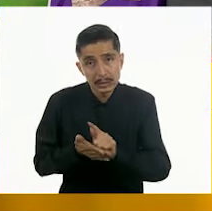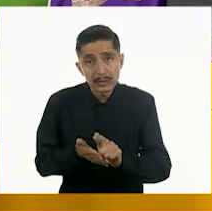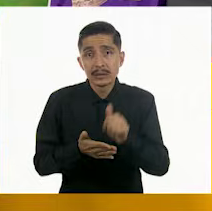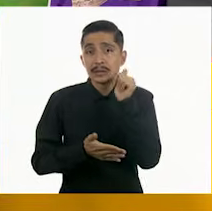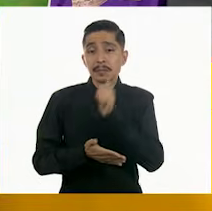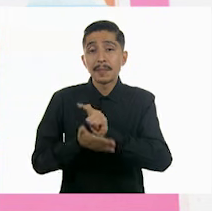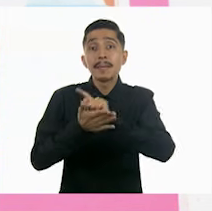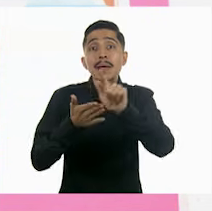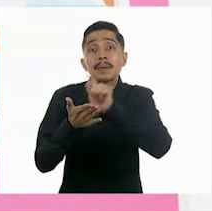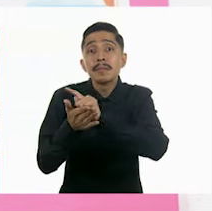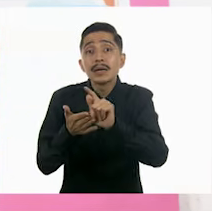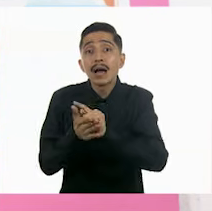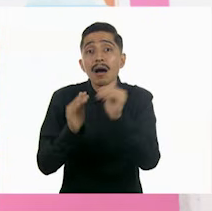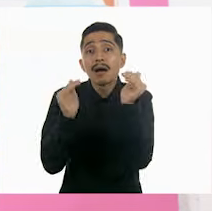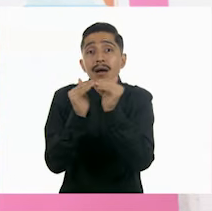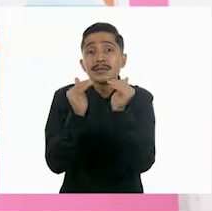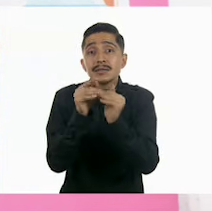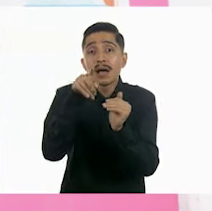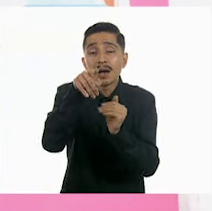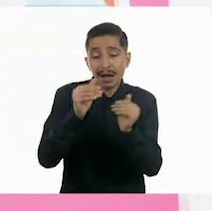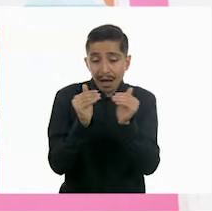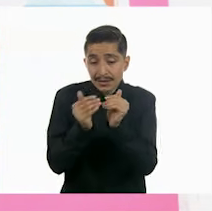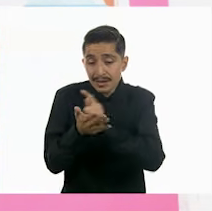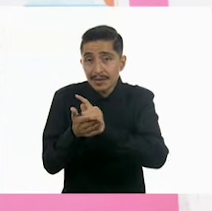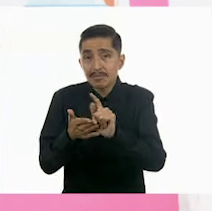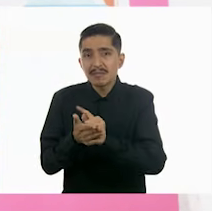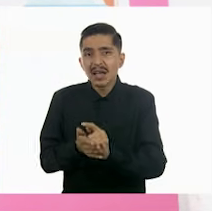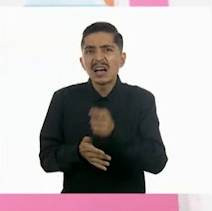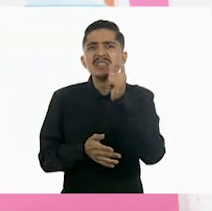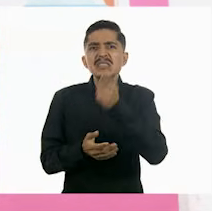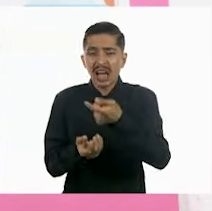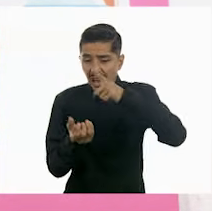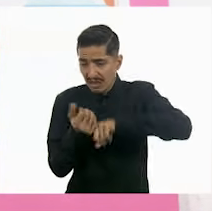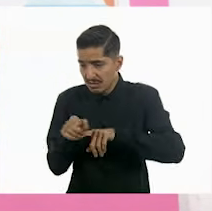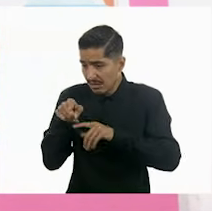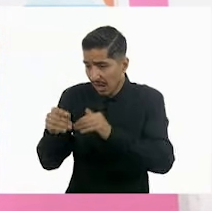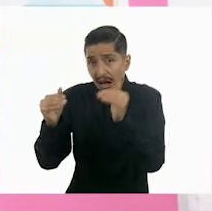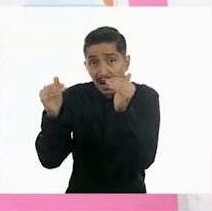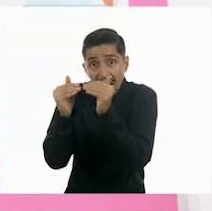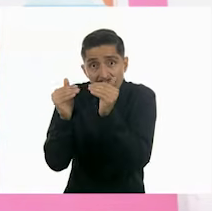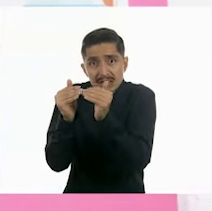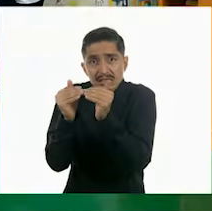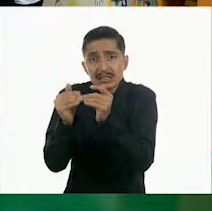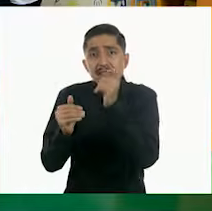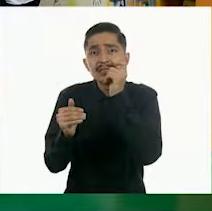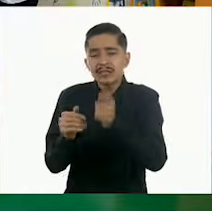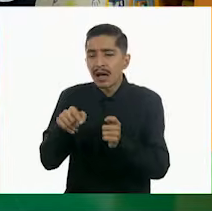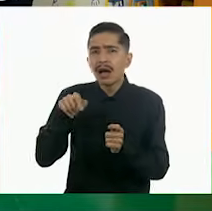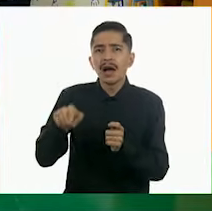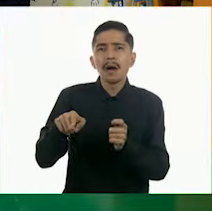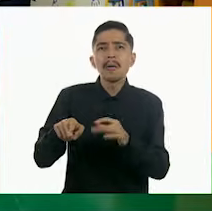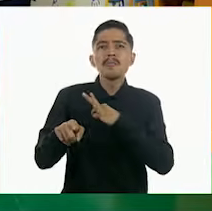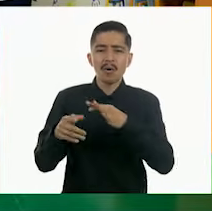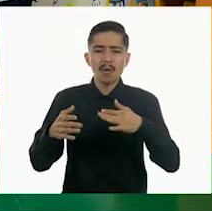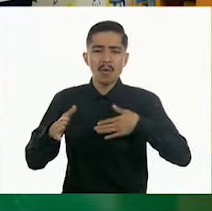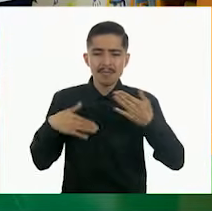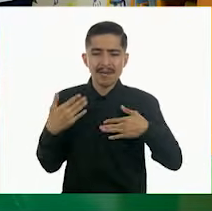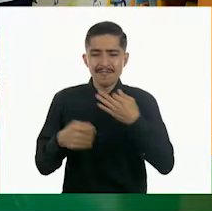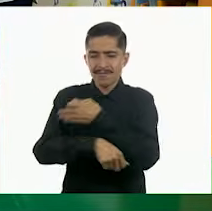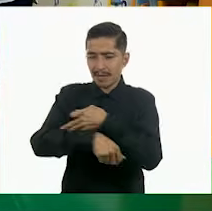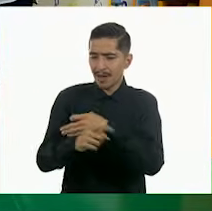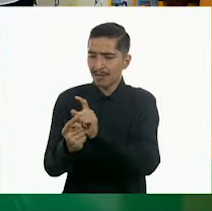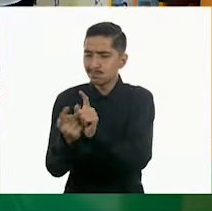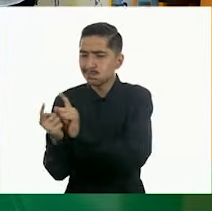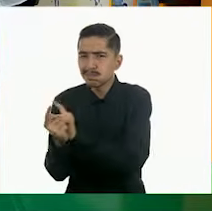limpieza de tu casa. Nuestra casa es un espacio en donde nosotros ahí convivimos con la familia.